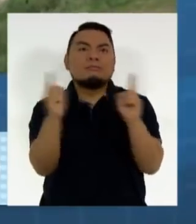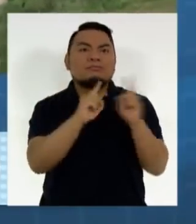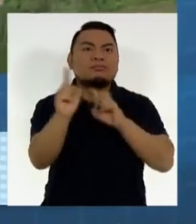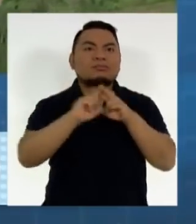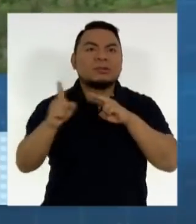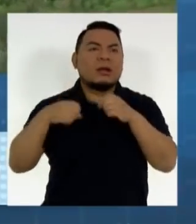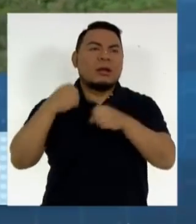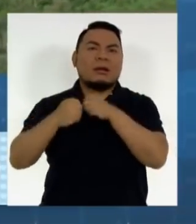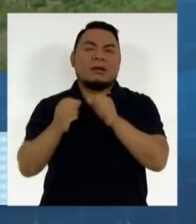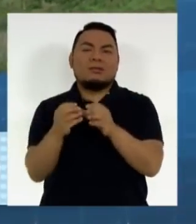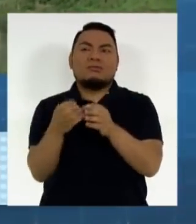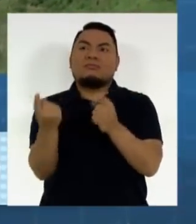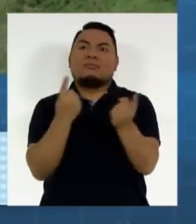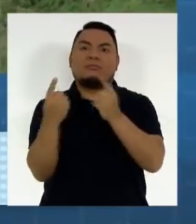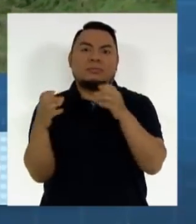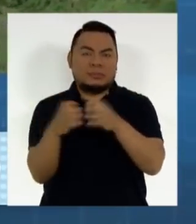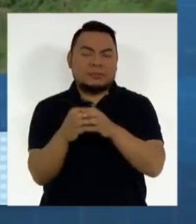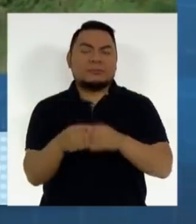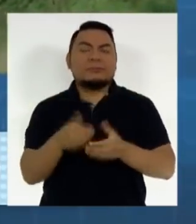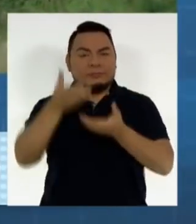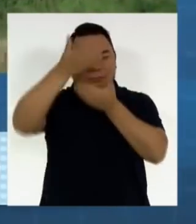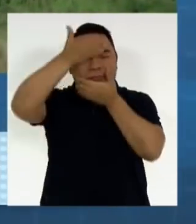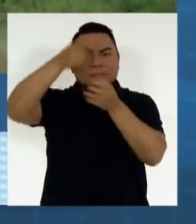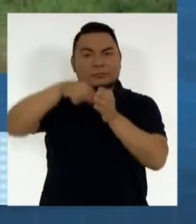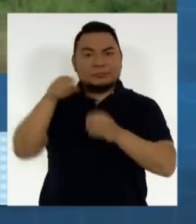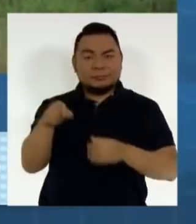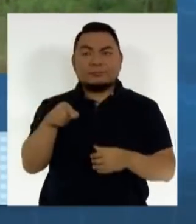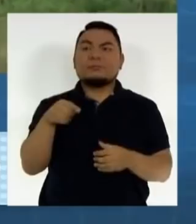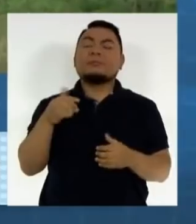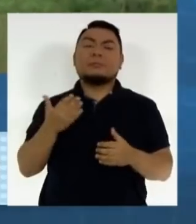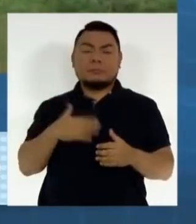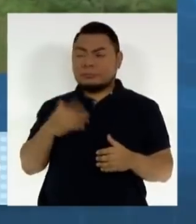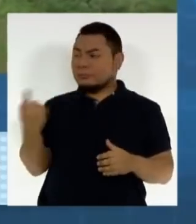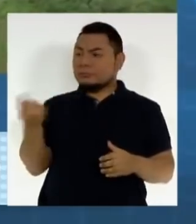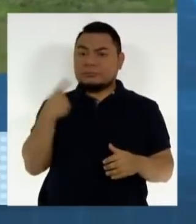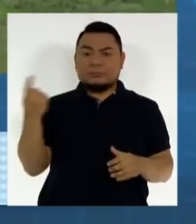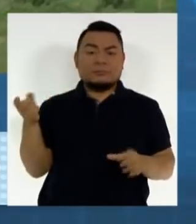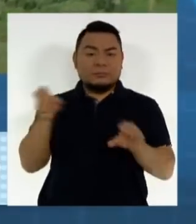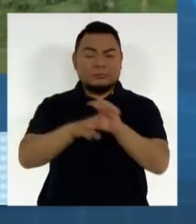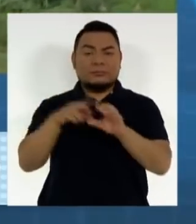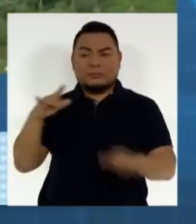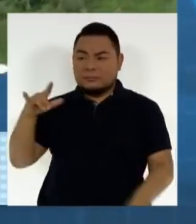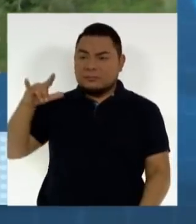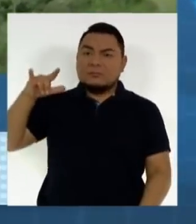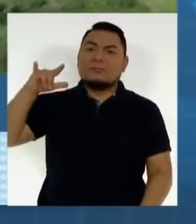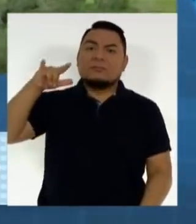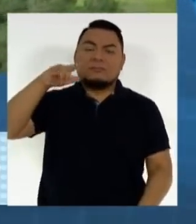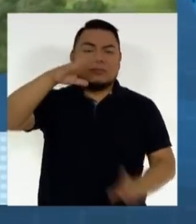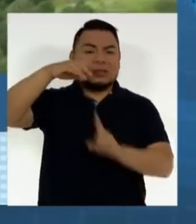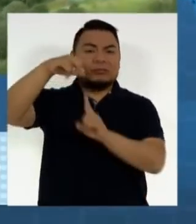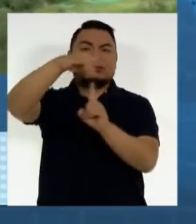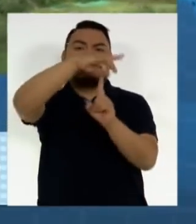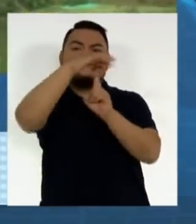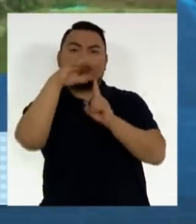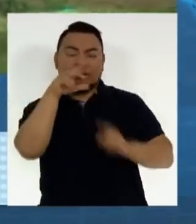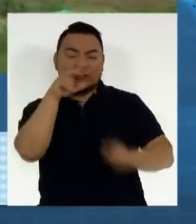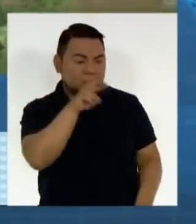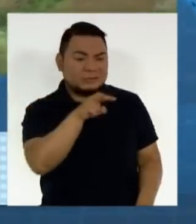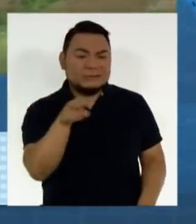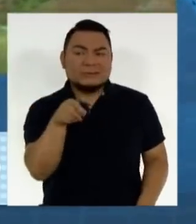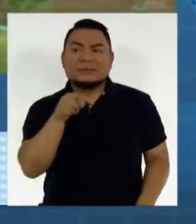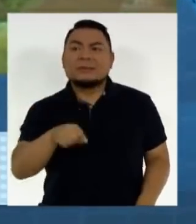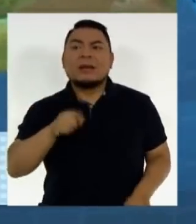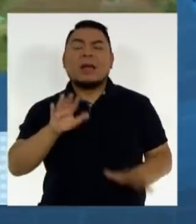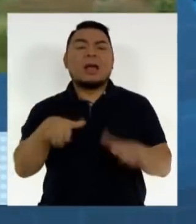explicando, mientras que estábamos sobrevolando la zona en un helicóptero, que habían sectores que se consideran